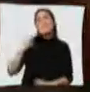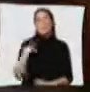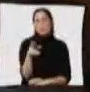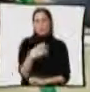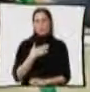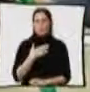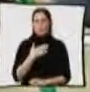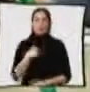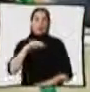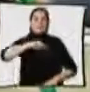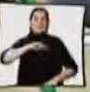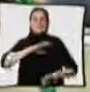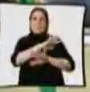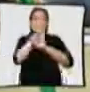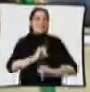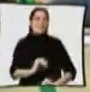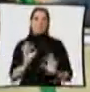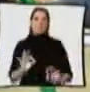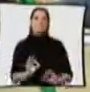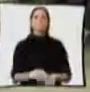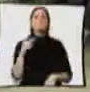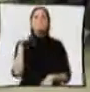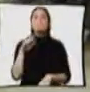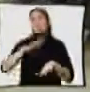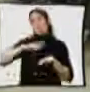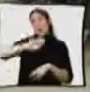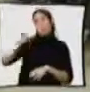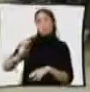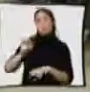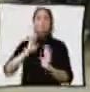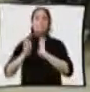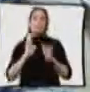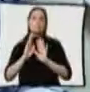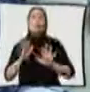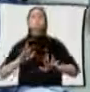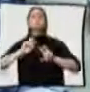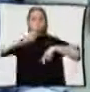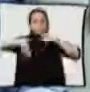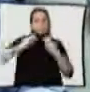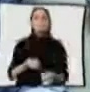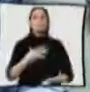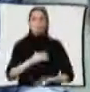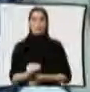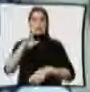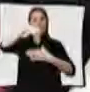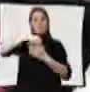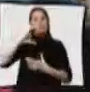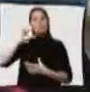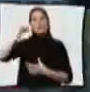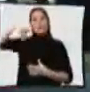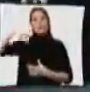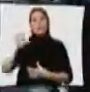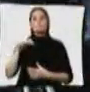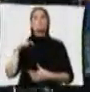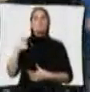mi segundo hermano. Me sentí tan feliz ese día. Para otros, resulta una terapia reconfortante. Así lo entienden en el CANF